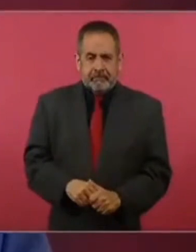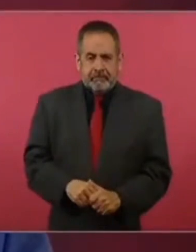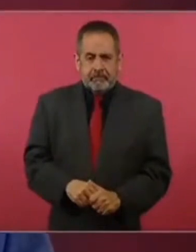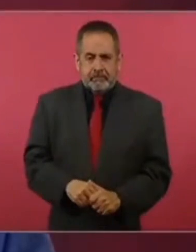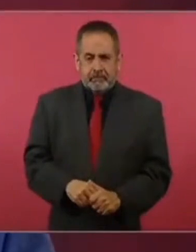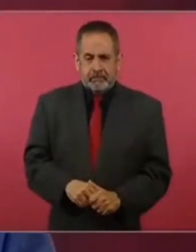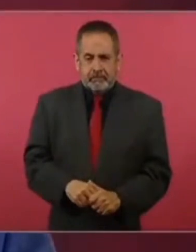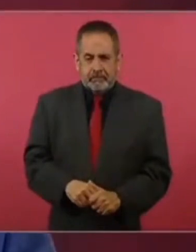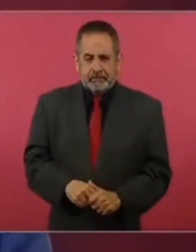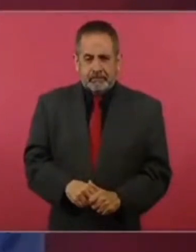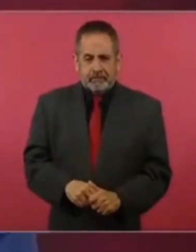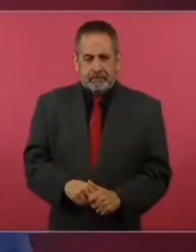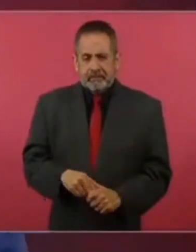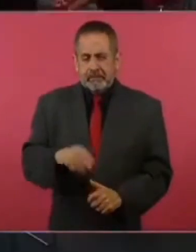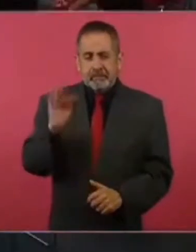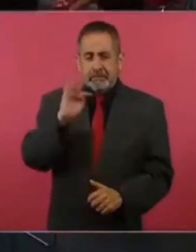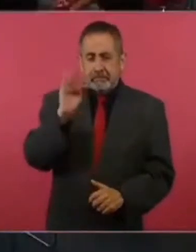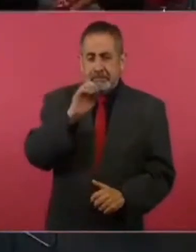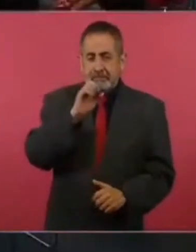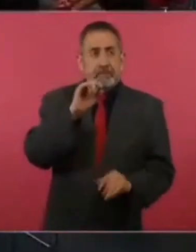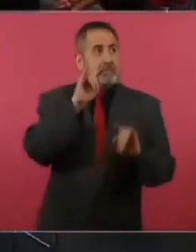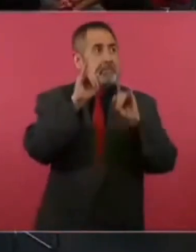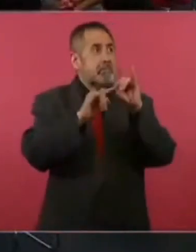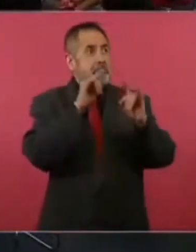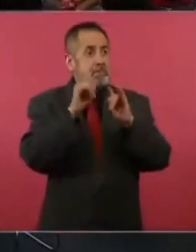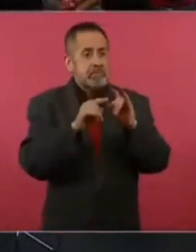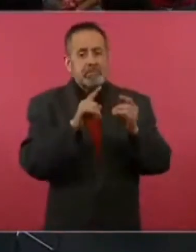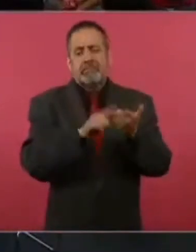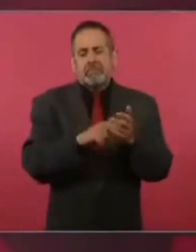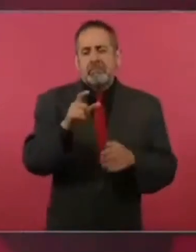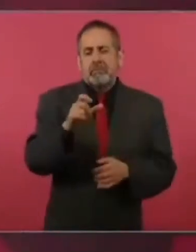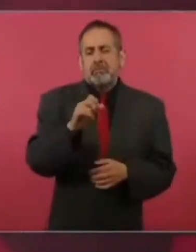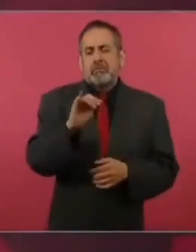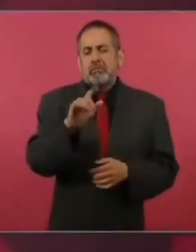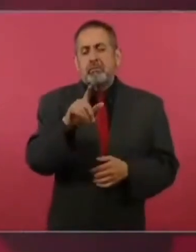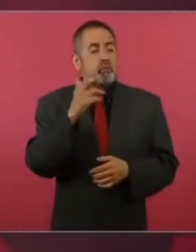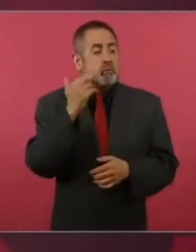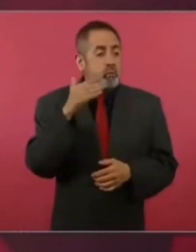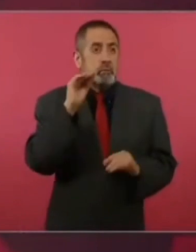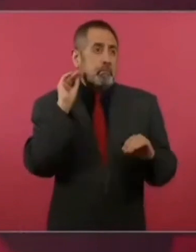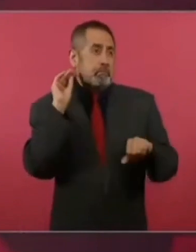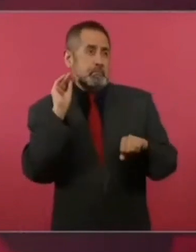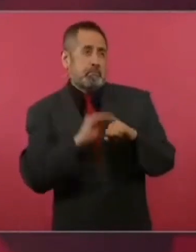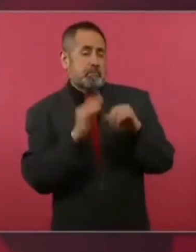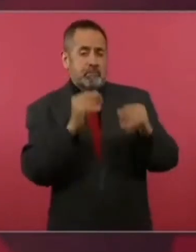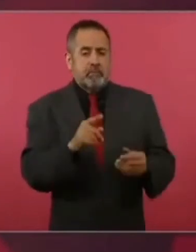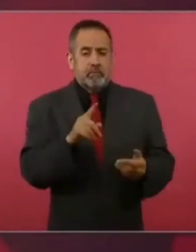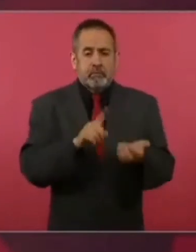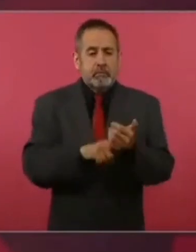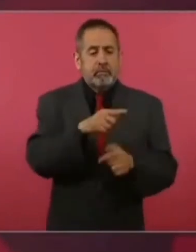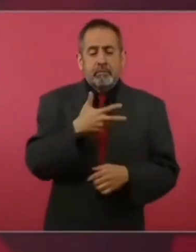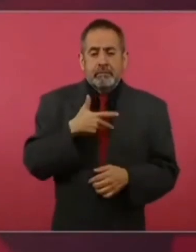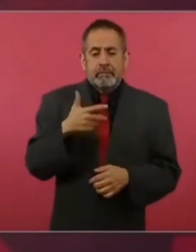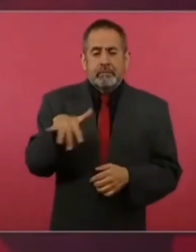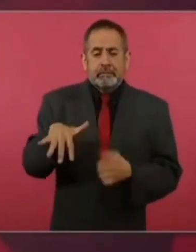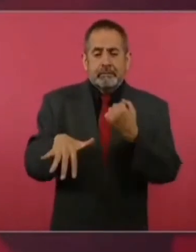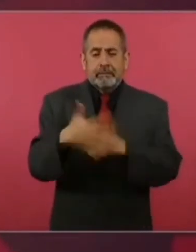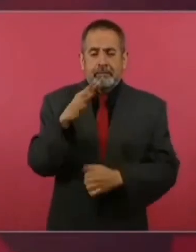yo hubiese levantado Xochitl. La última encuesta que vi trae 15 puntos.